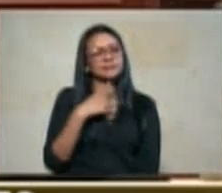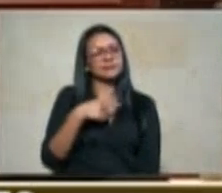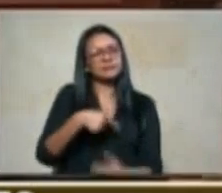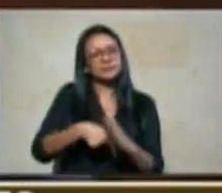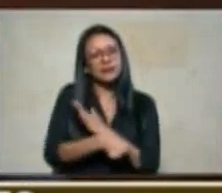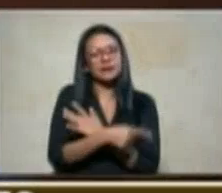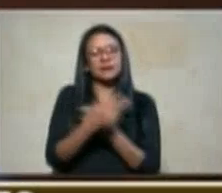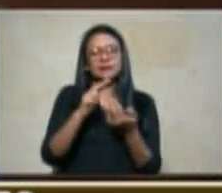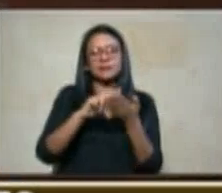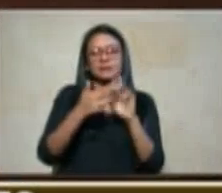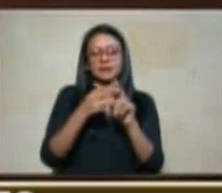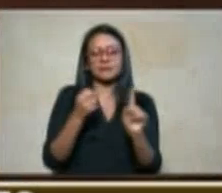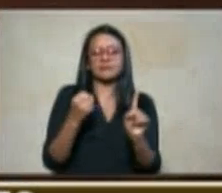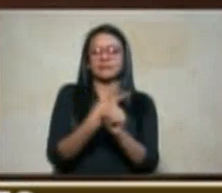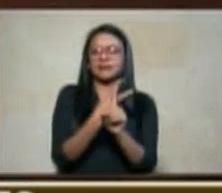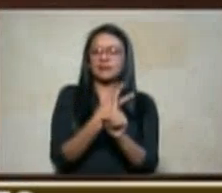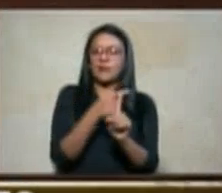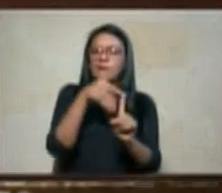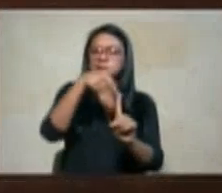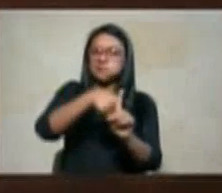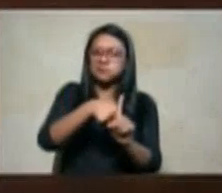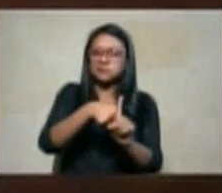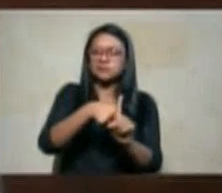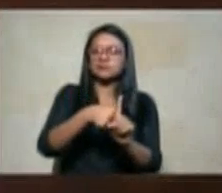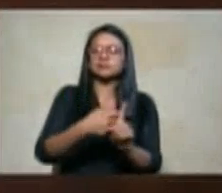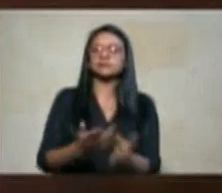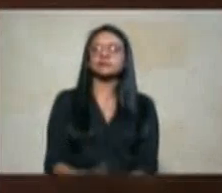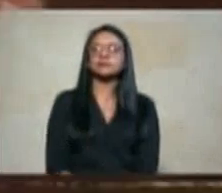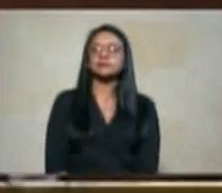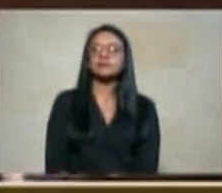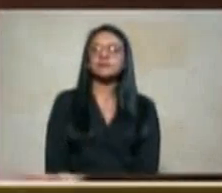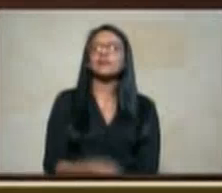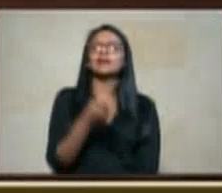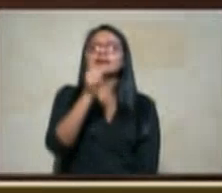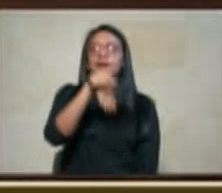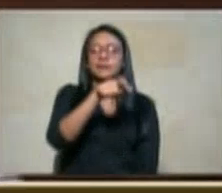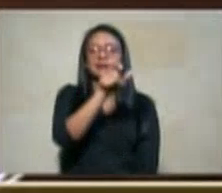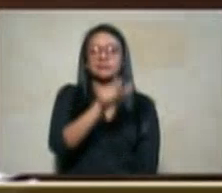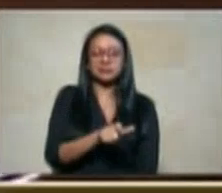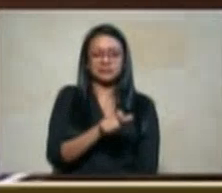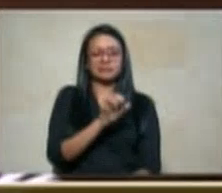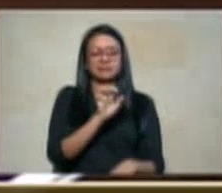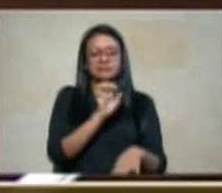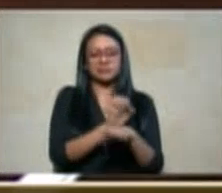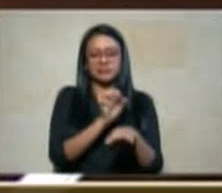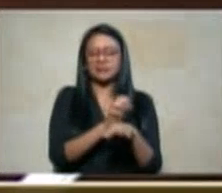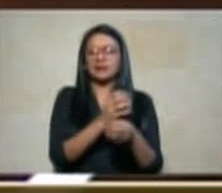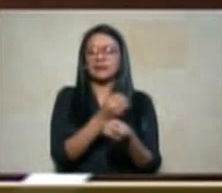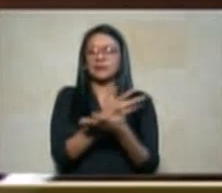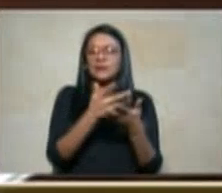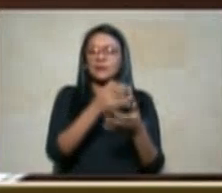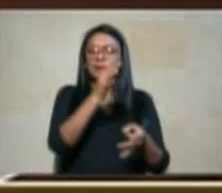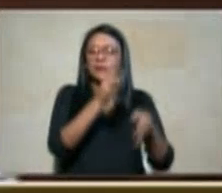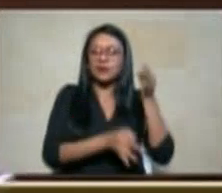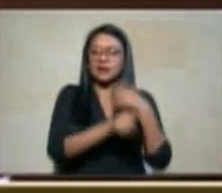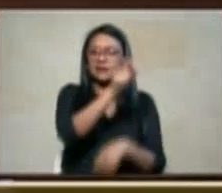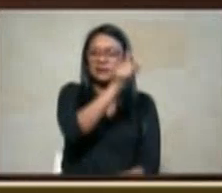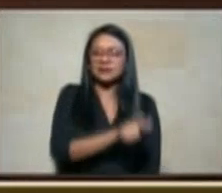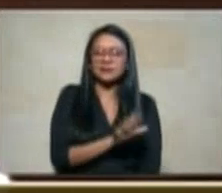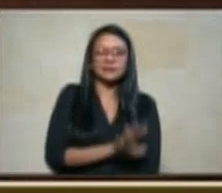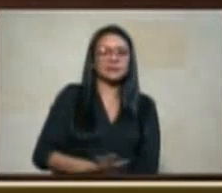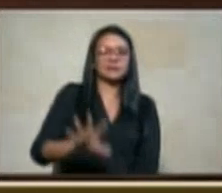también a la unidad de restitución de tierras, a los jueces, a todos los que han intervenido en esto. Por eso quería, con la venia de la